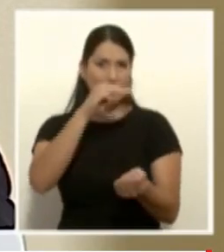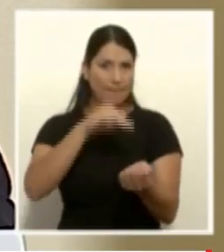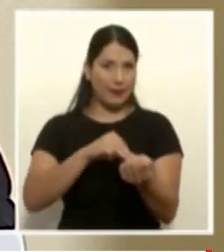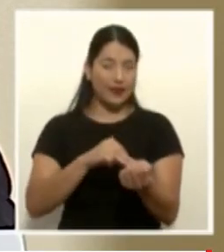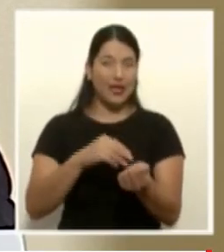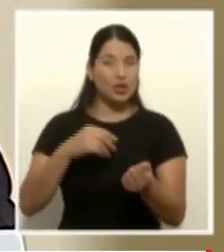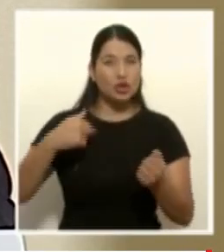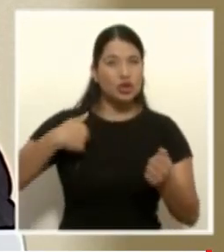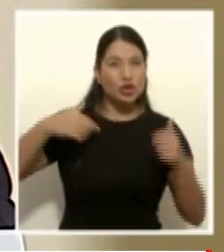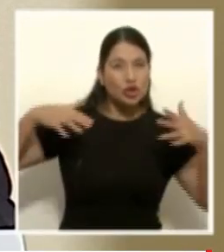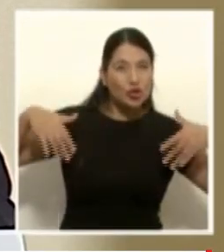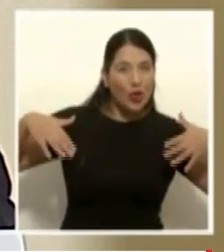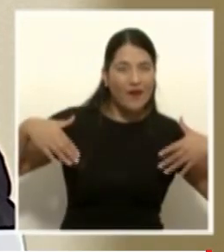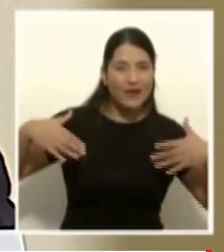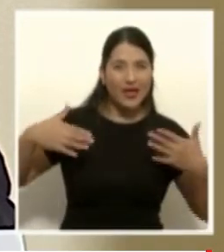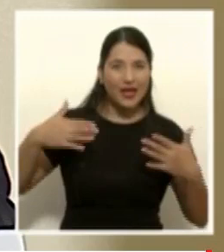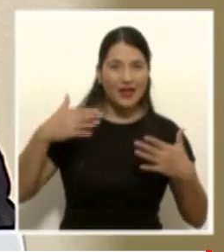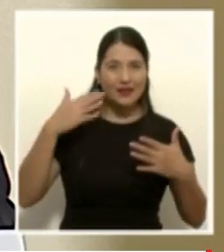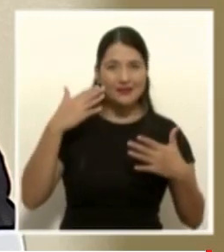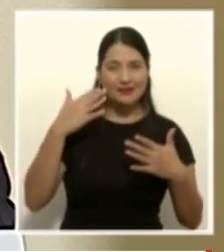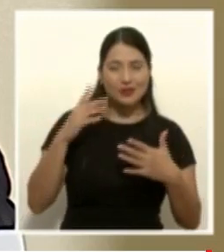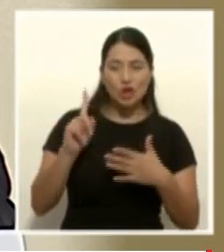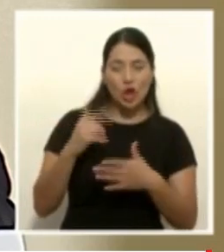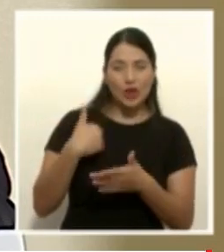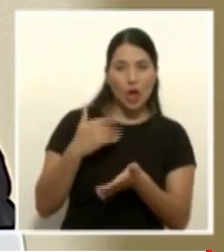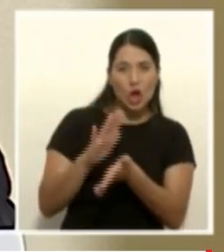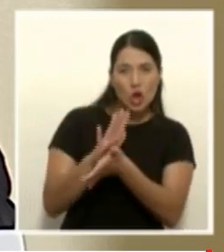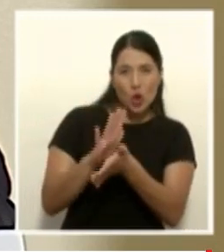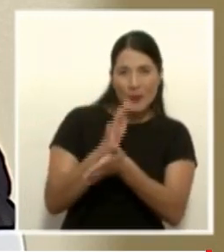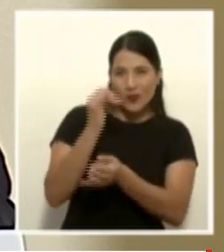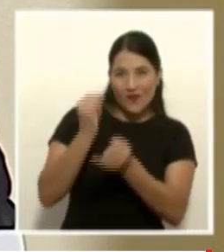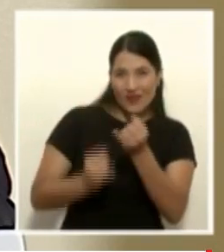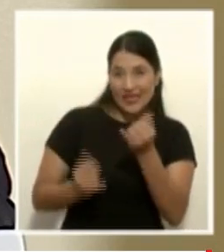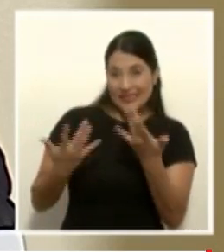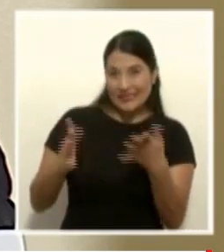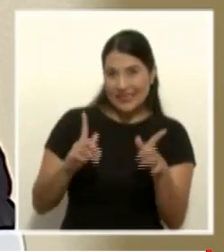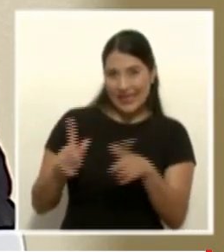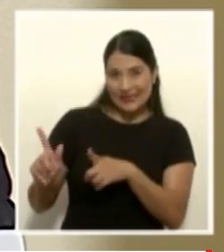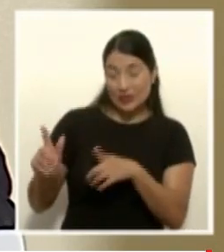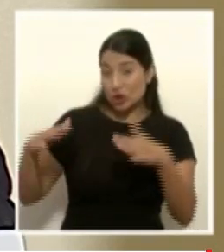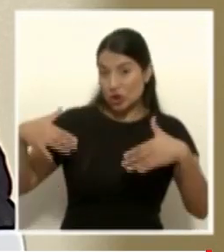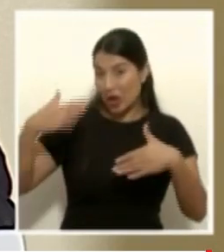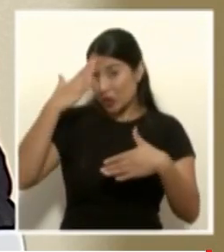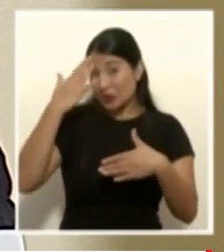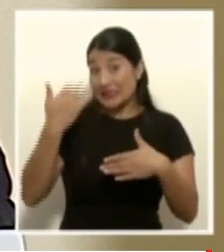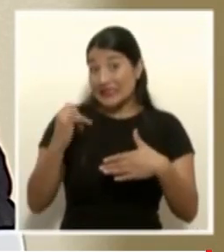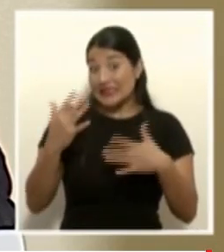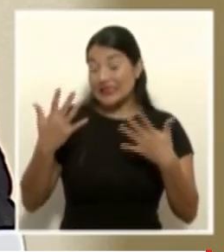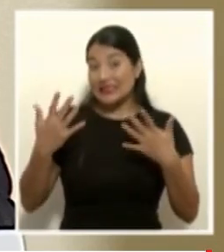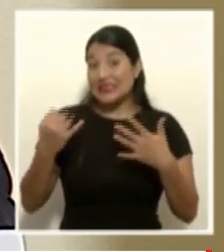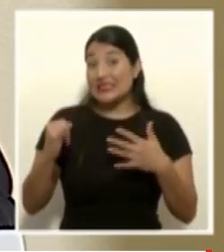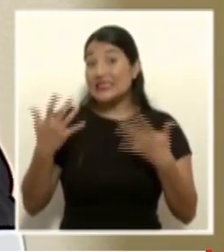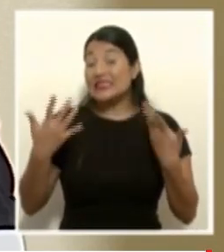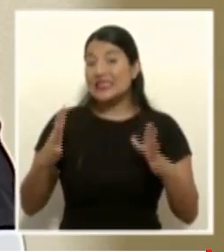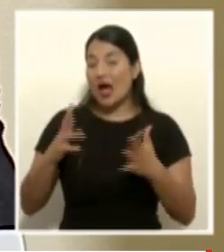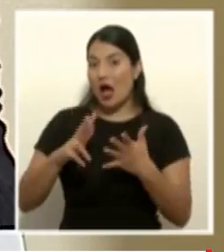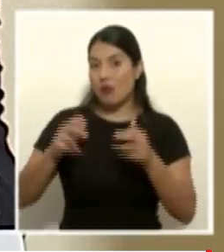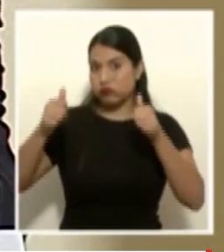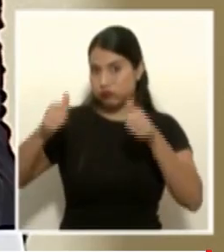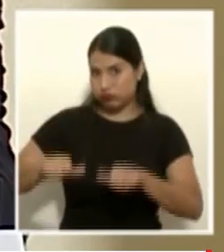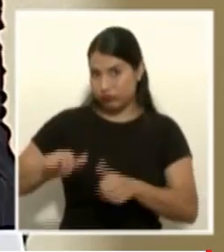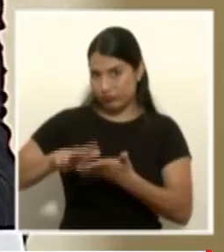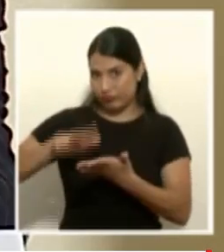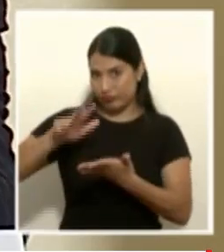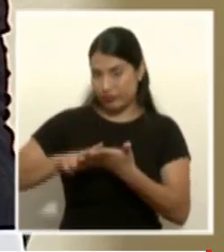última versión, así que todavía no sé si está acordado o no. Pero, de nuevo, a